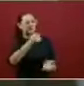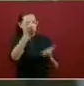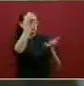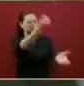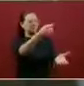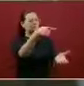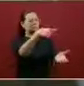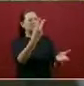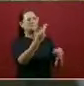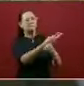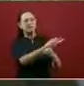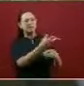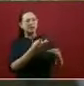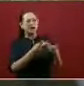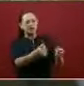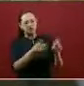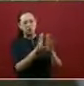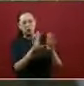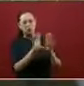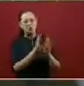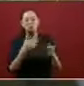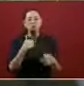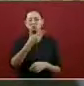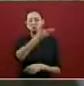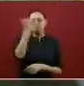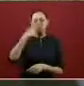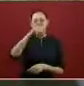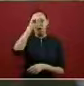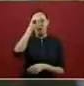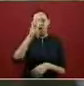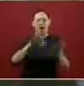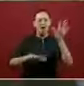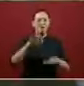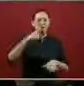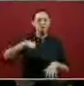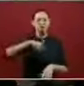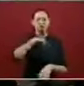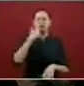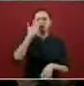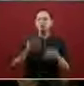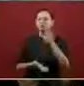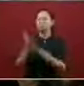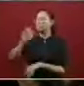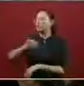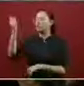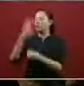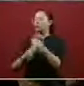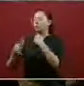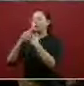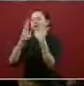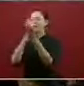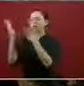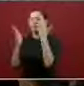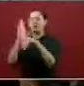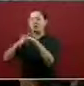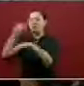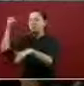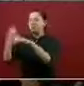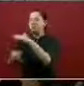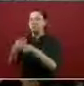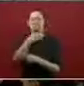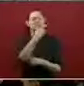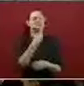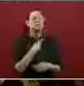llegan. Un ejemplo claro puedo decir, a veces queremos irnos al extranjero y nos dicen no hay recursos, pero vemos a los rectores